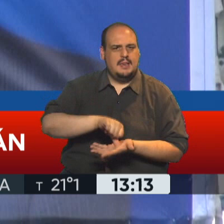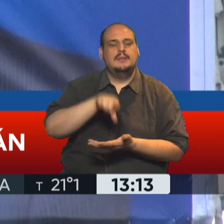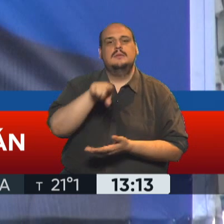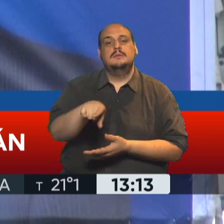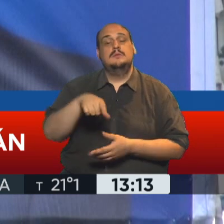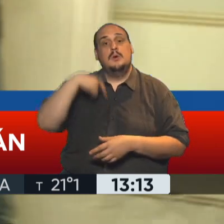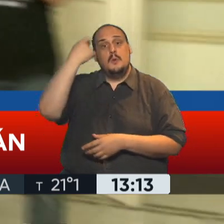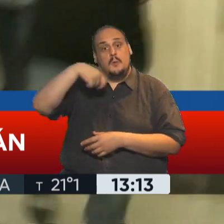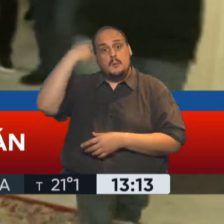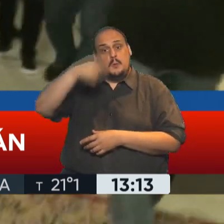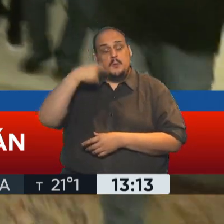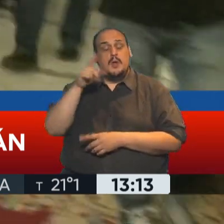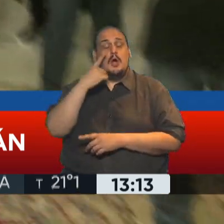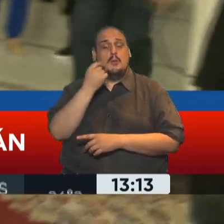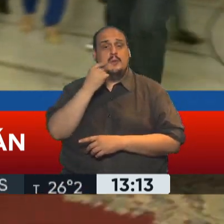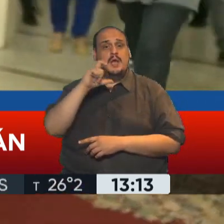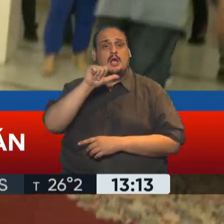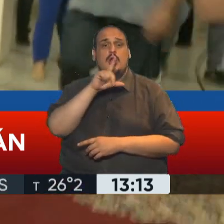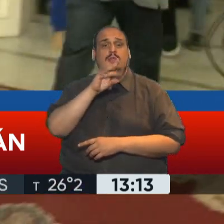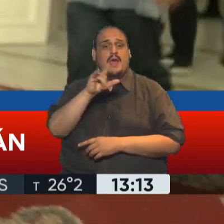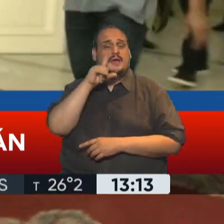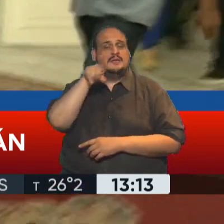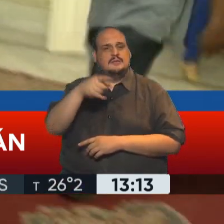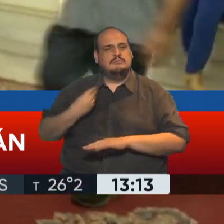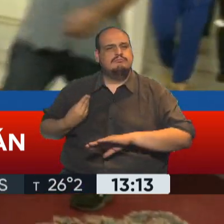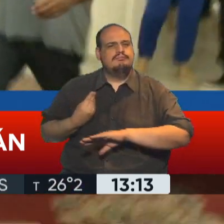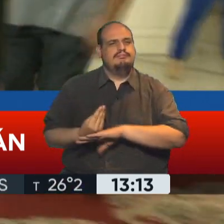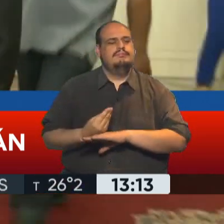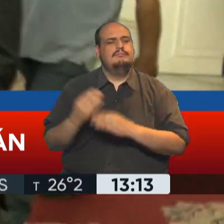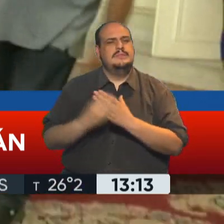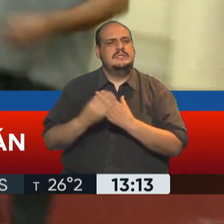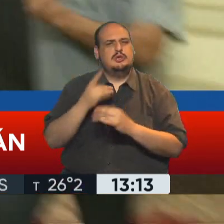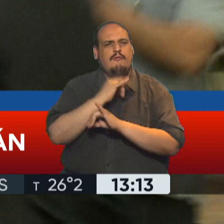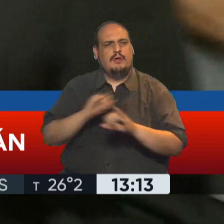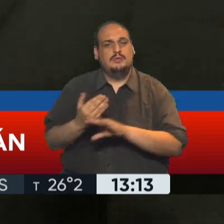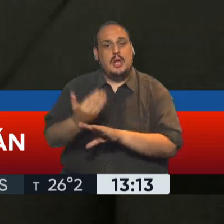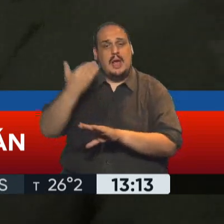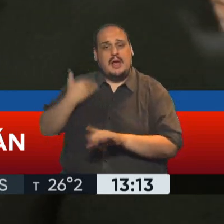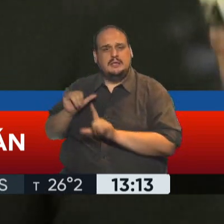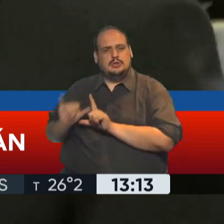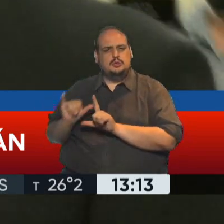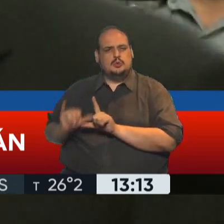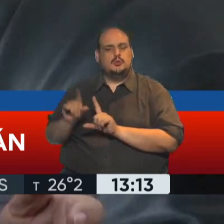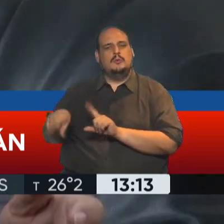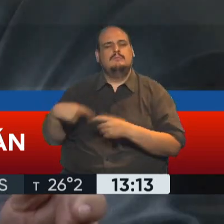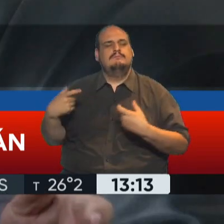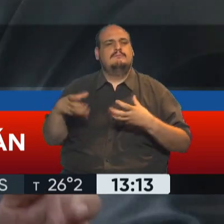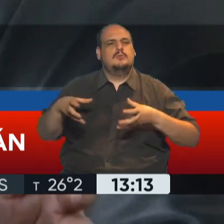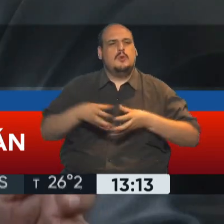que Cordaji asumiera como ministro de Información, nominado por un partido cristiano aliado a Hezbollah.